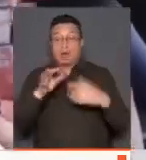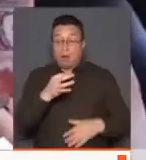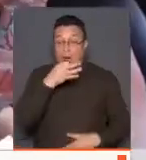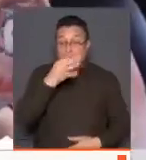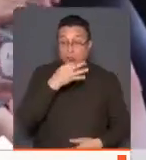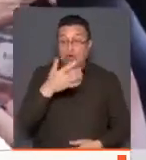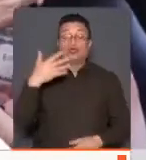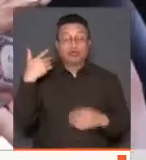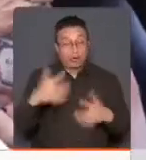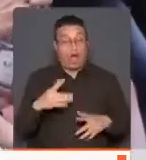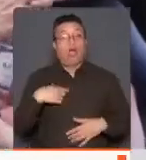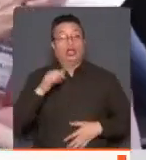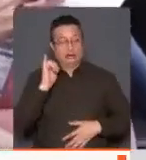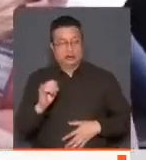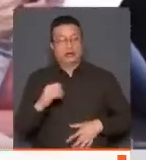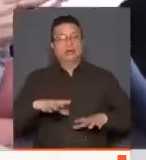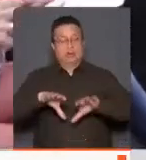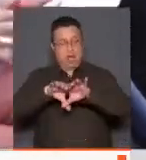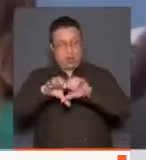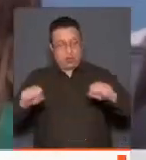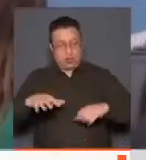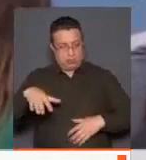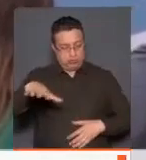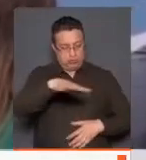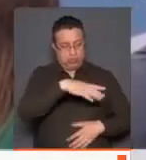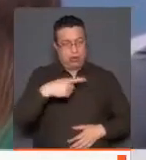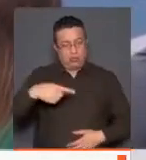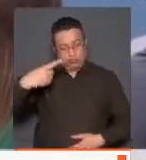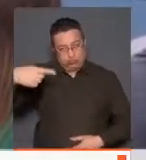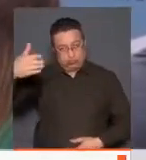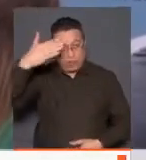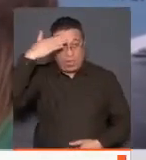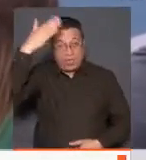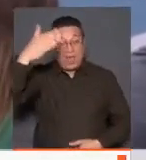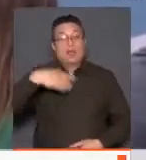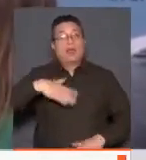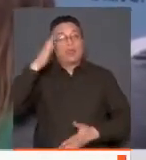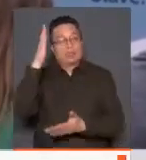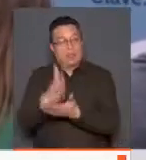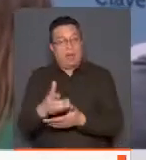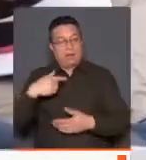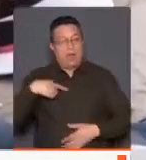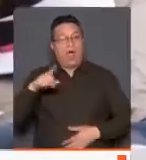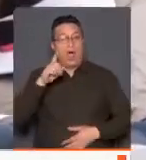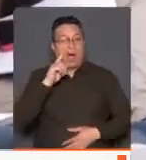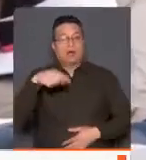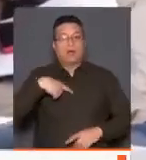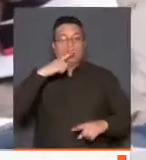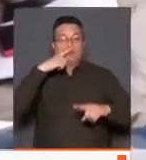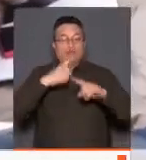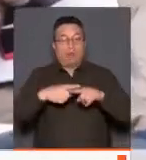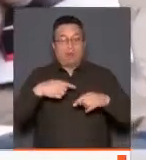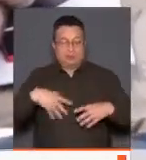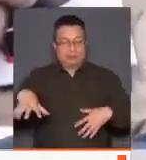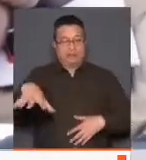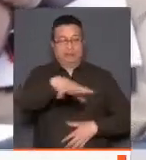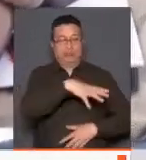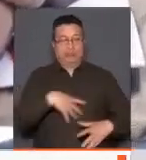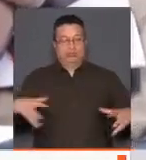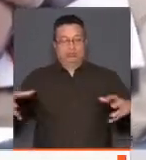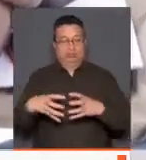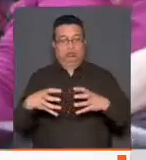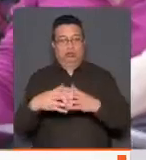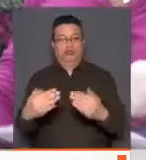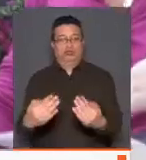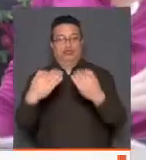exista esta alianza que en los próximos días debiéramos tener, por ejemplo, el nombre de cuál va a ser esta alianza de